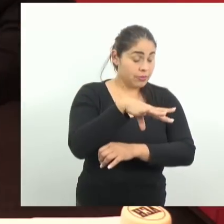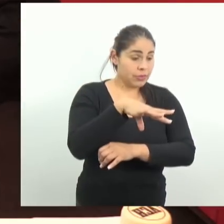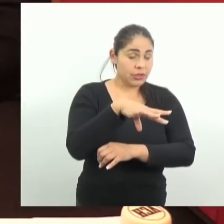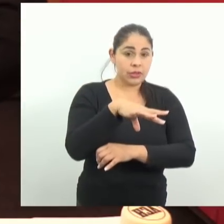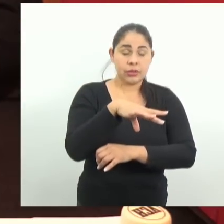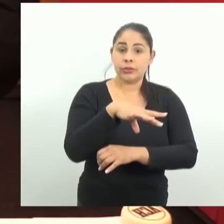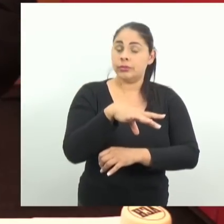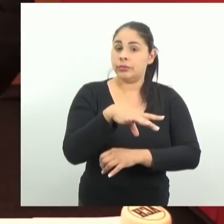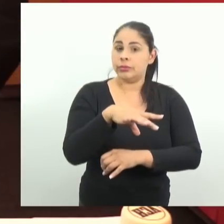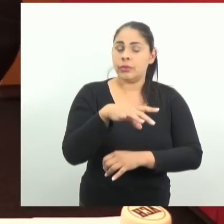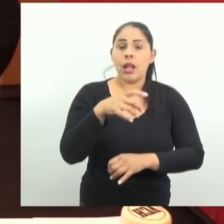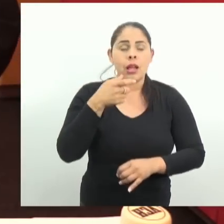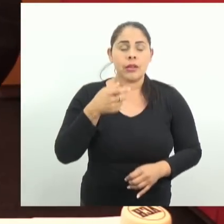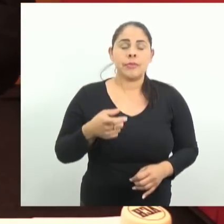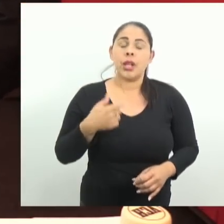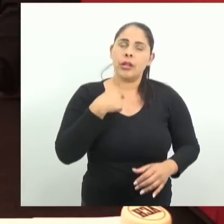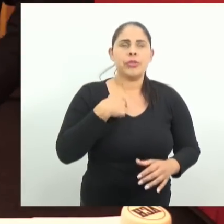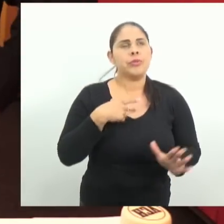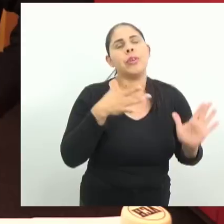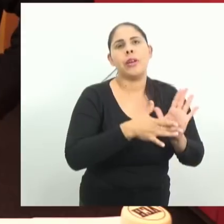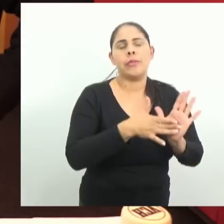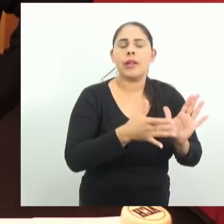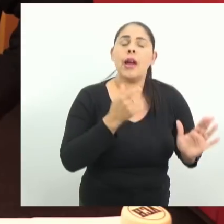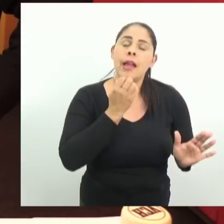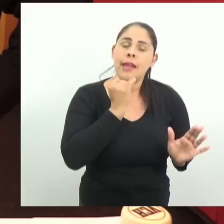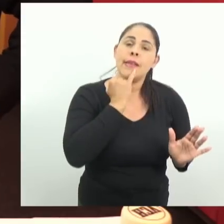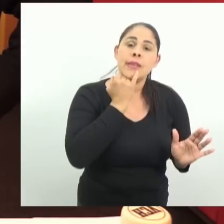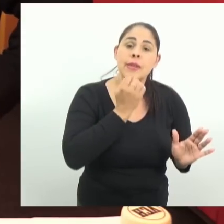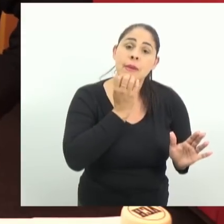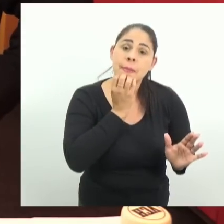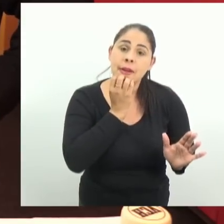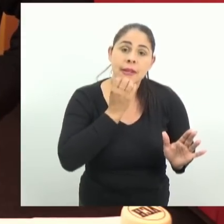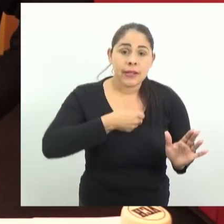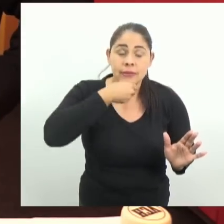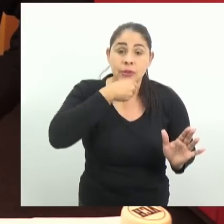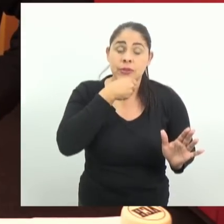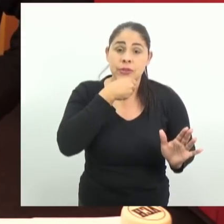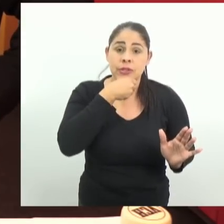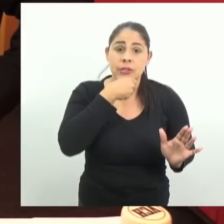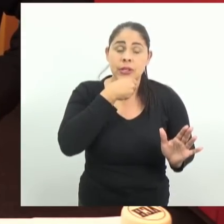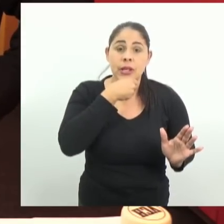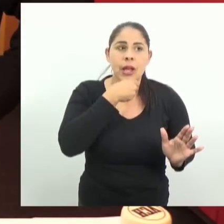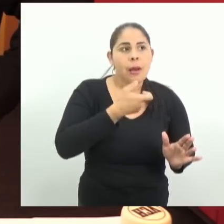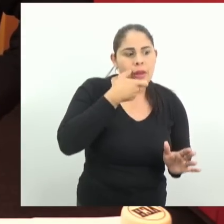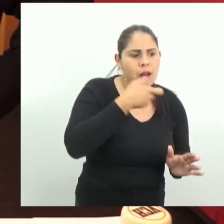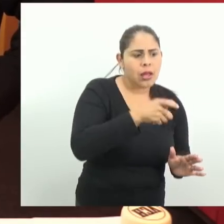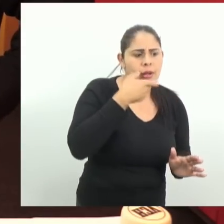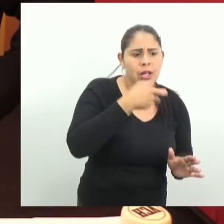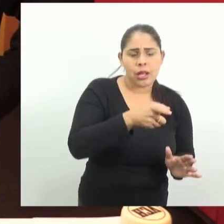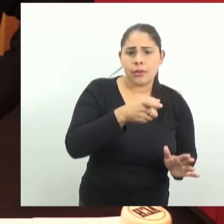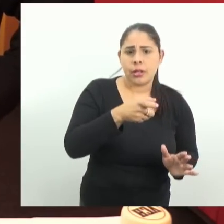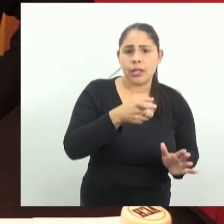esa palabra, déjame explicarlo, en griego existen diferentes palabras que describen la